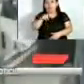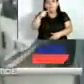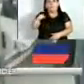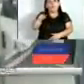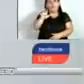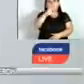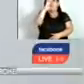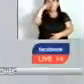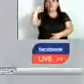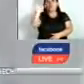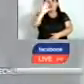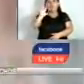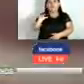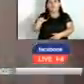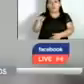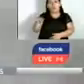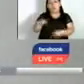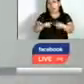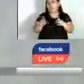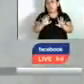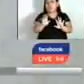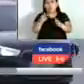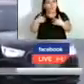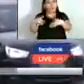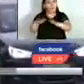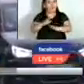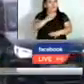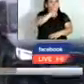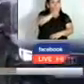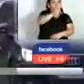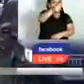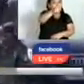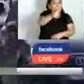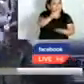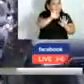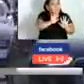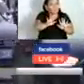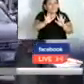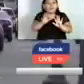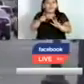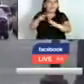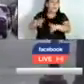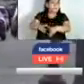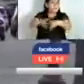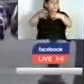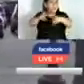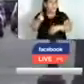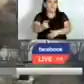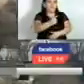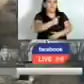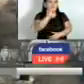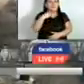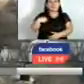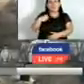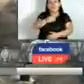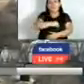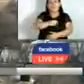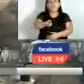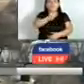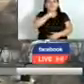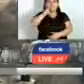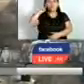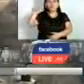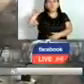África y el Pacífico Occidental, después de 2 meses que habían dado muchas esperanzas a los epidemiólogos. Jacopo